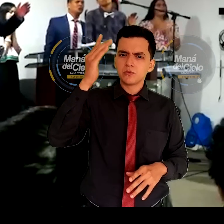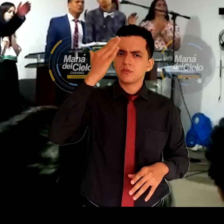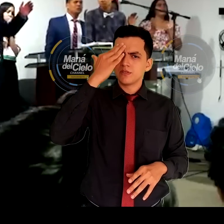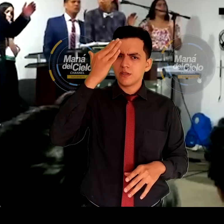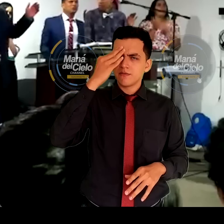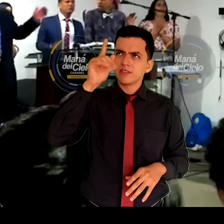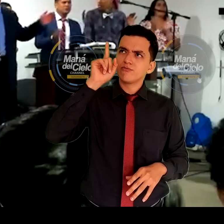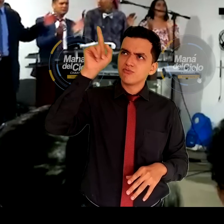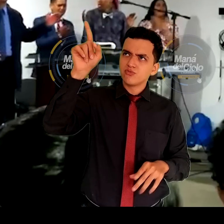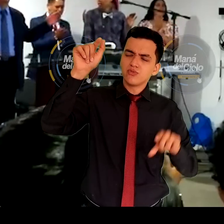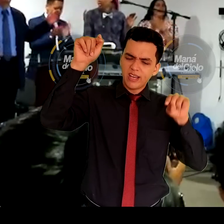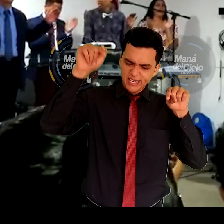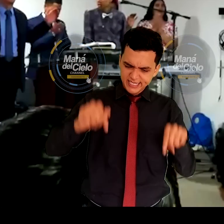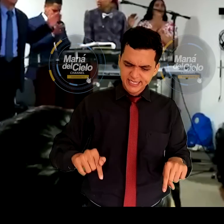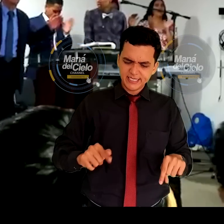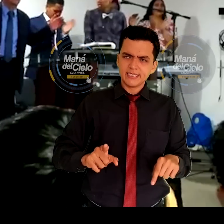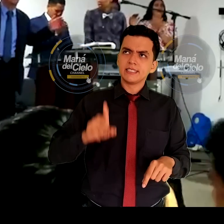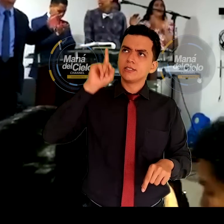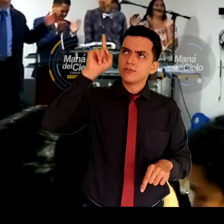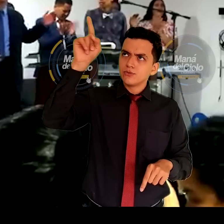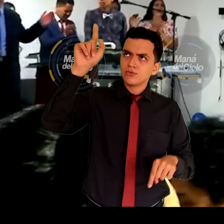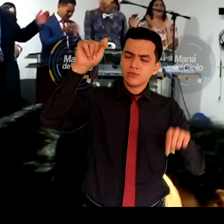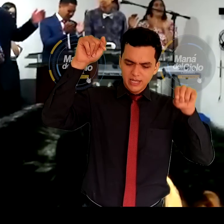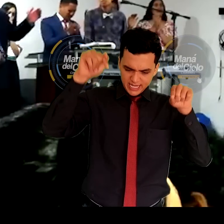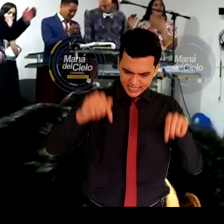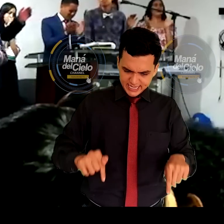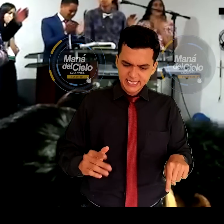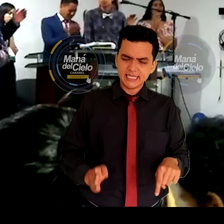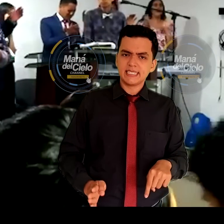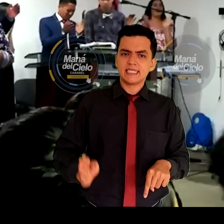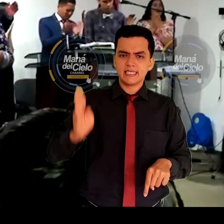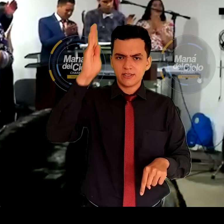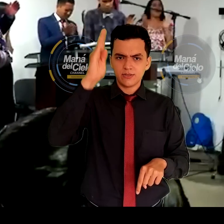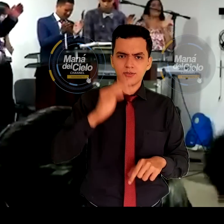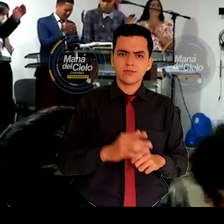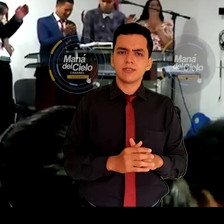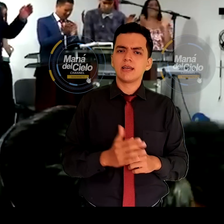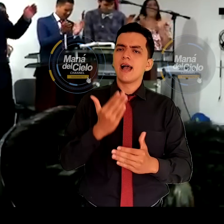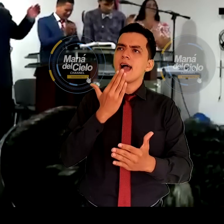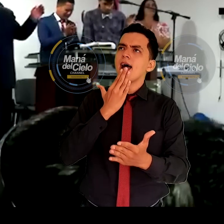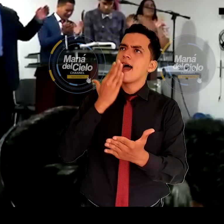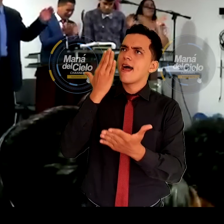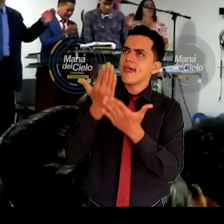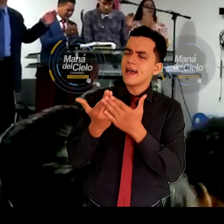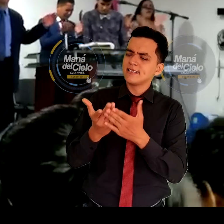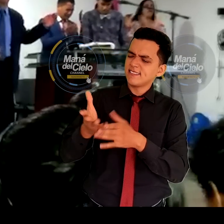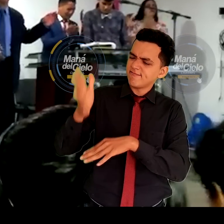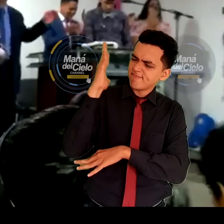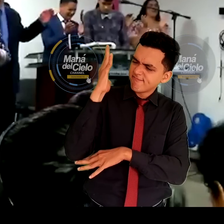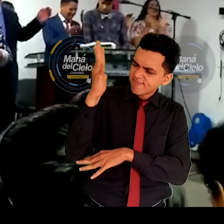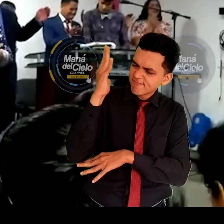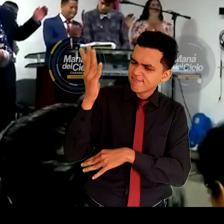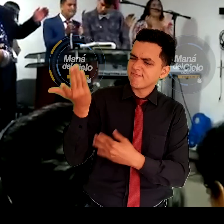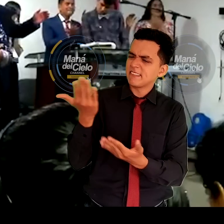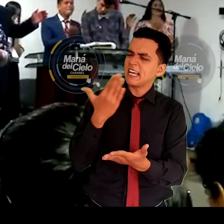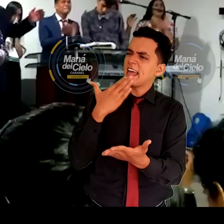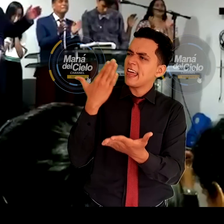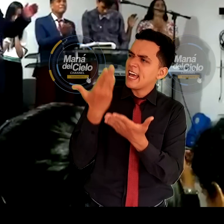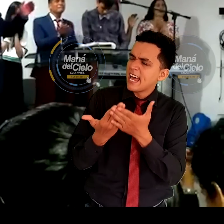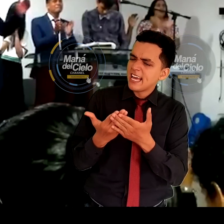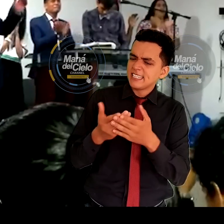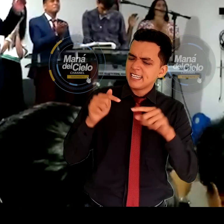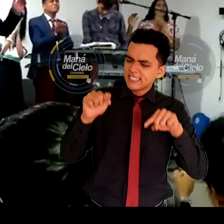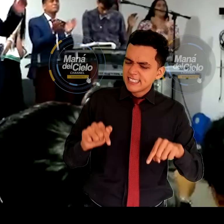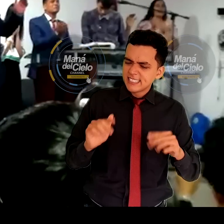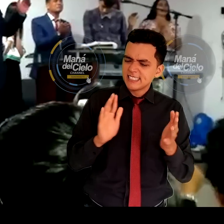Eso es. Señor, tú estás aquí. Señor, tú estás aquí, tú estás aquí. Te damos gracias por la palabra,